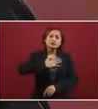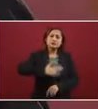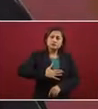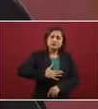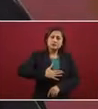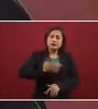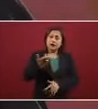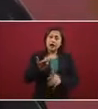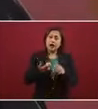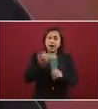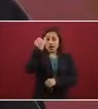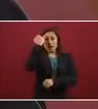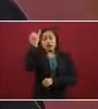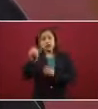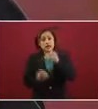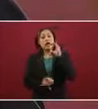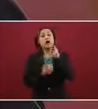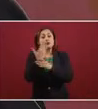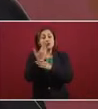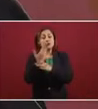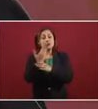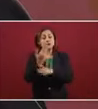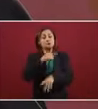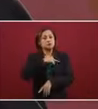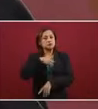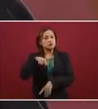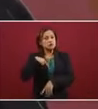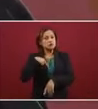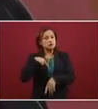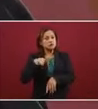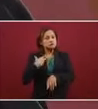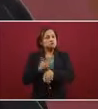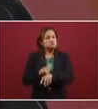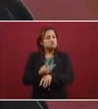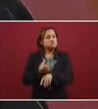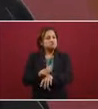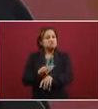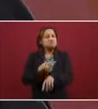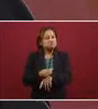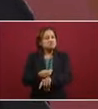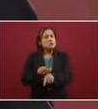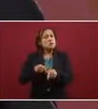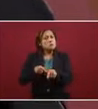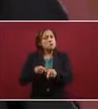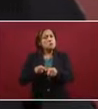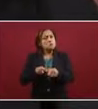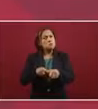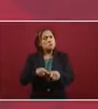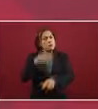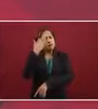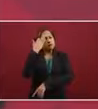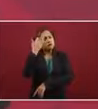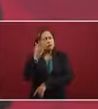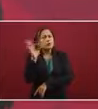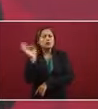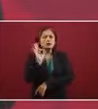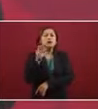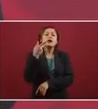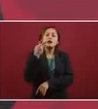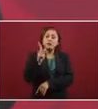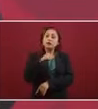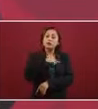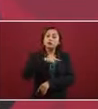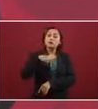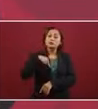mejor tiempo, pero vamos a resolver el problema. Vamos a atender el principal problema, que es el de